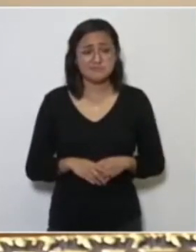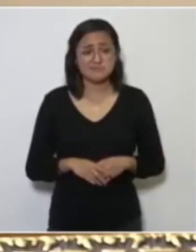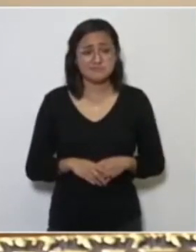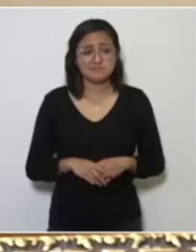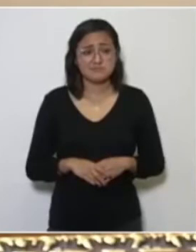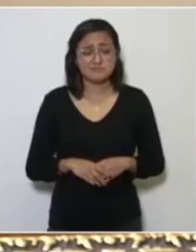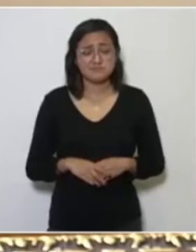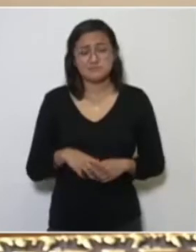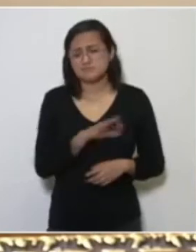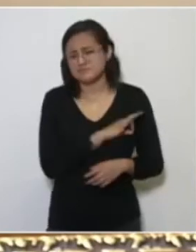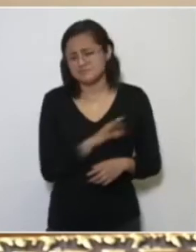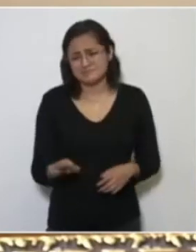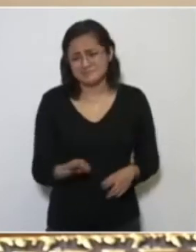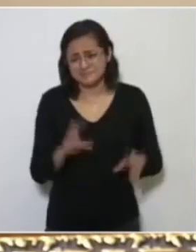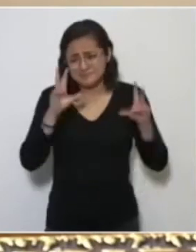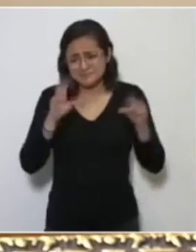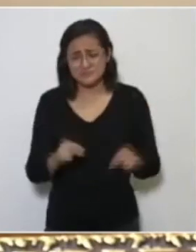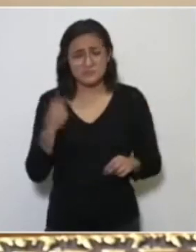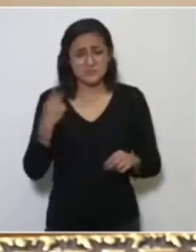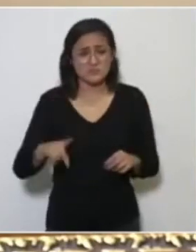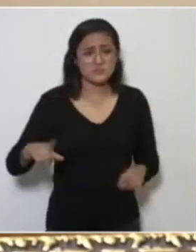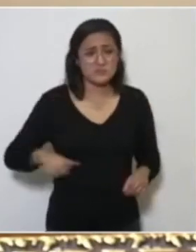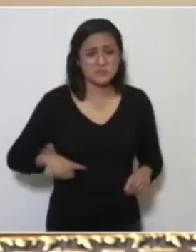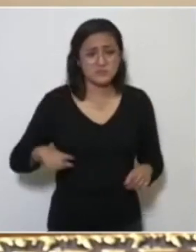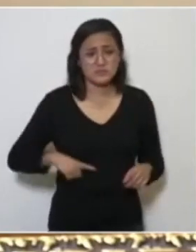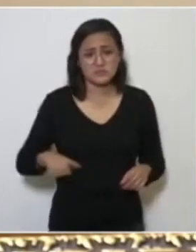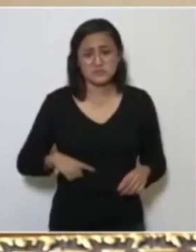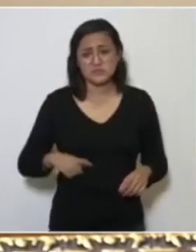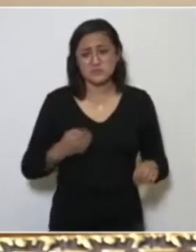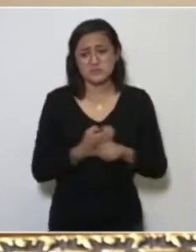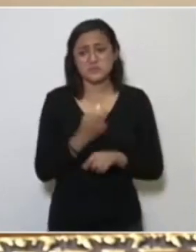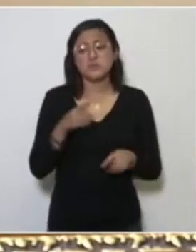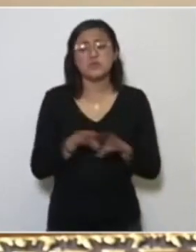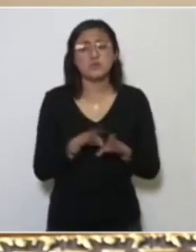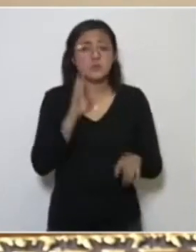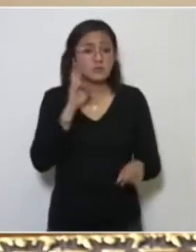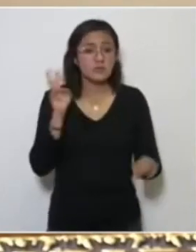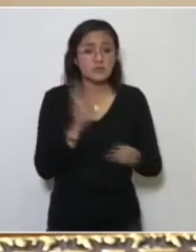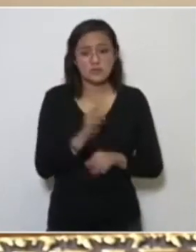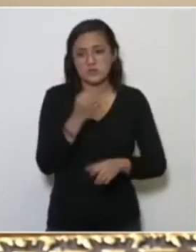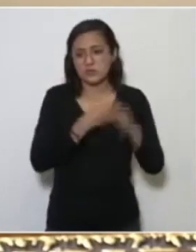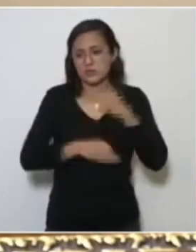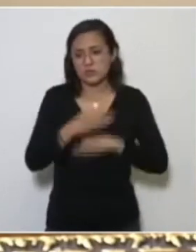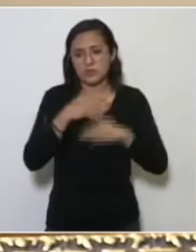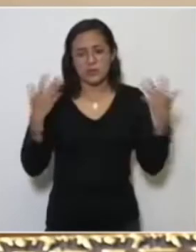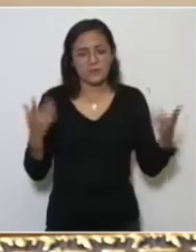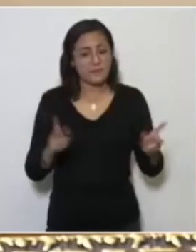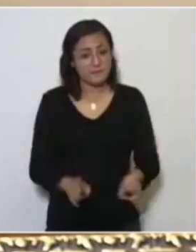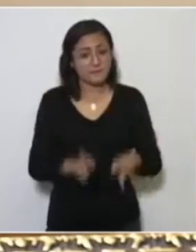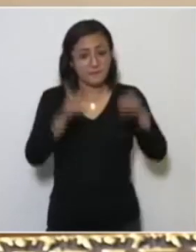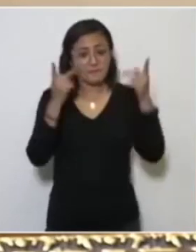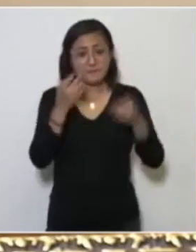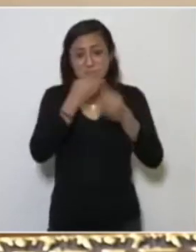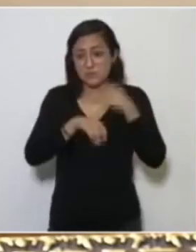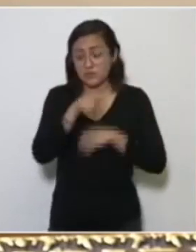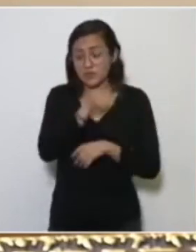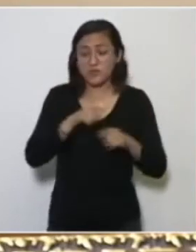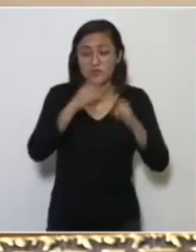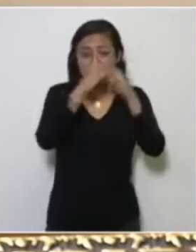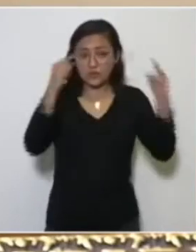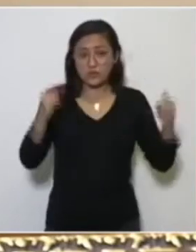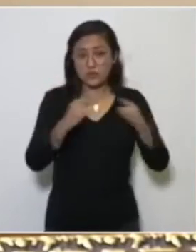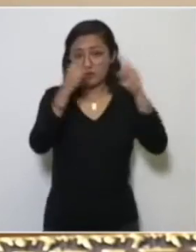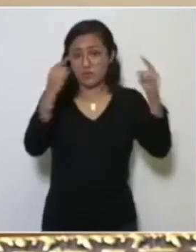No podría un gobierno del estado vigilar todos los productos que se venden en todos los tianguis,